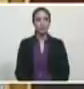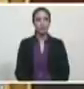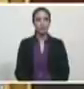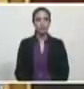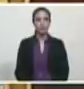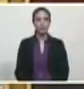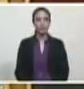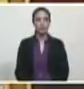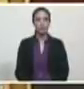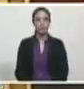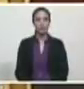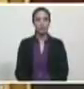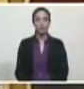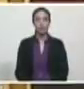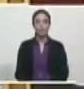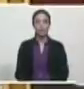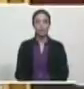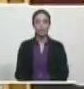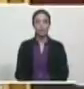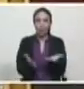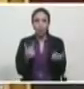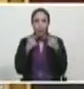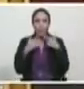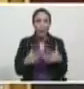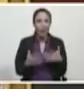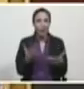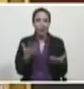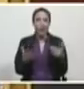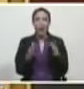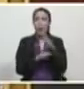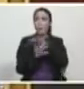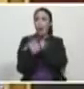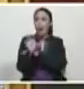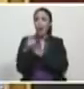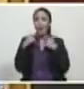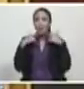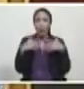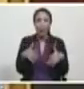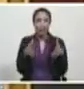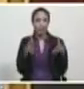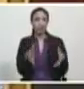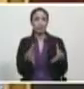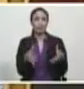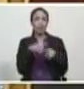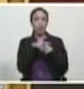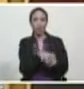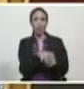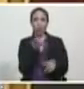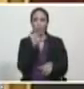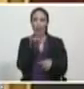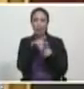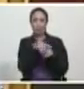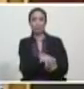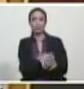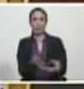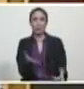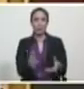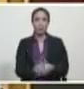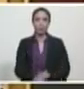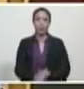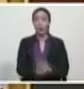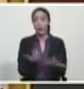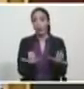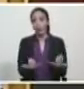Hay quienes juegan el juego del país, que pierda la patria, que pierda todo el mundo. Ustedes saben que estamos